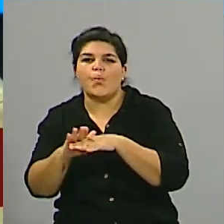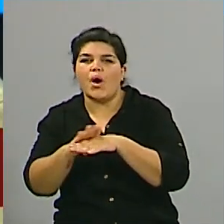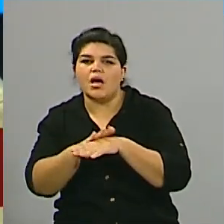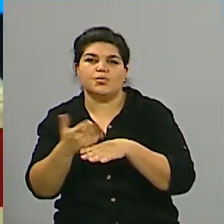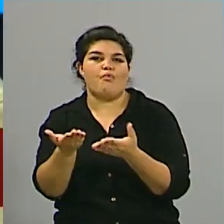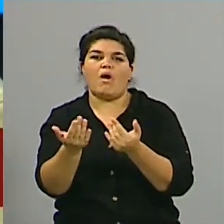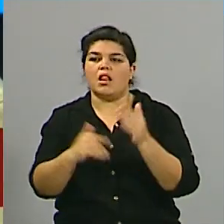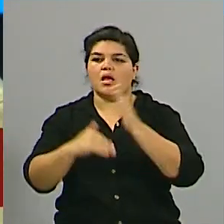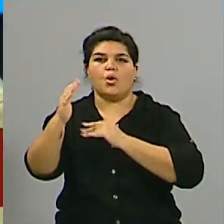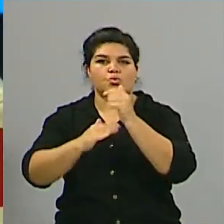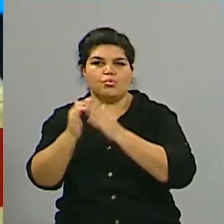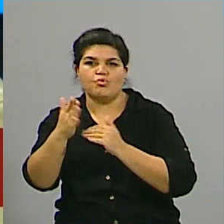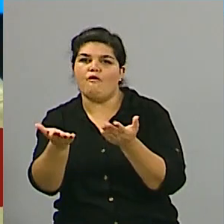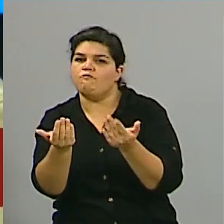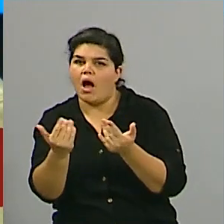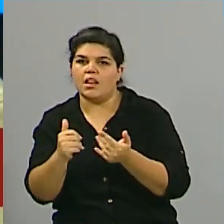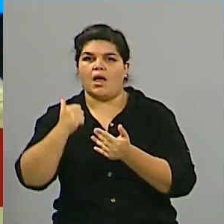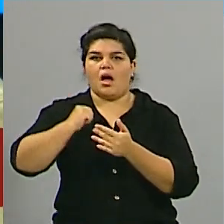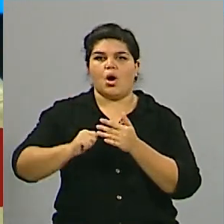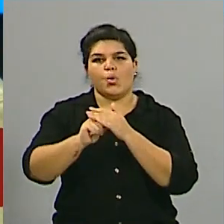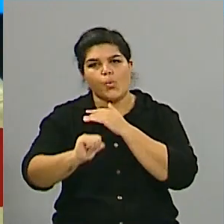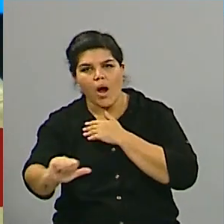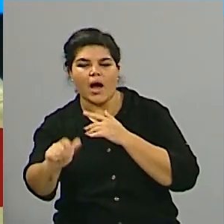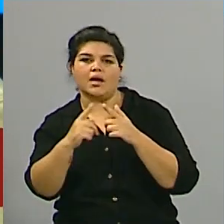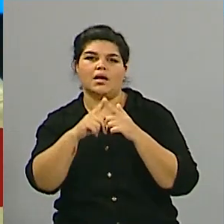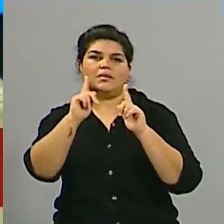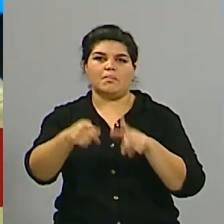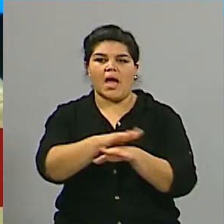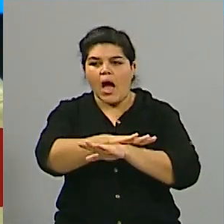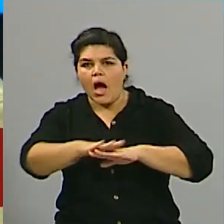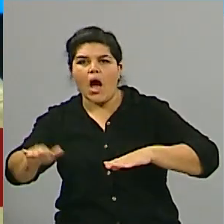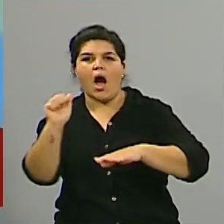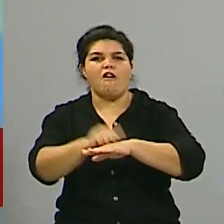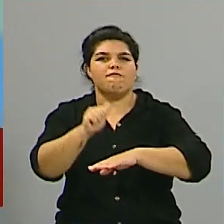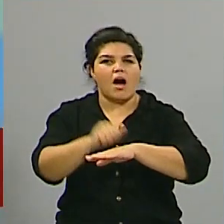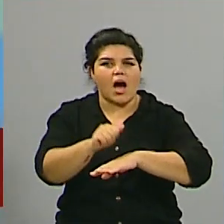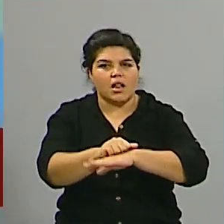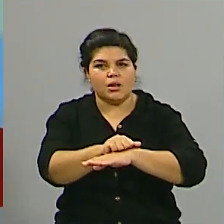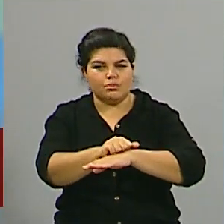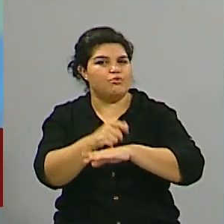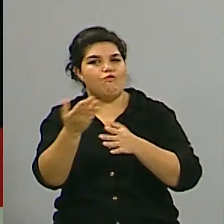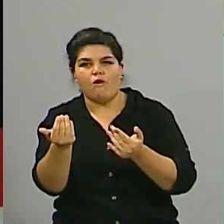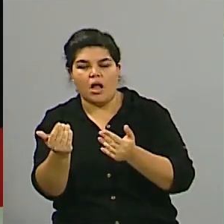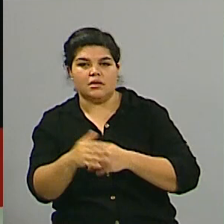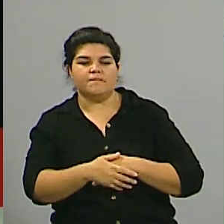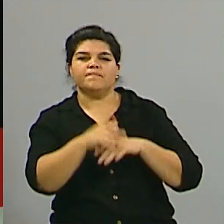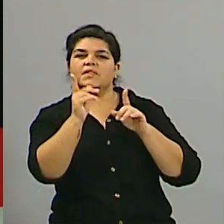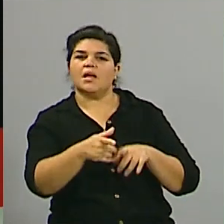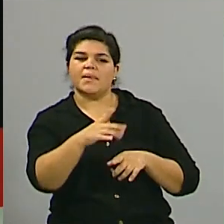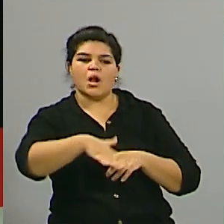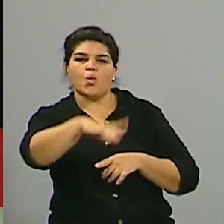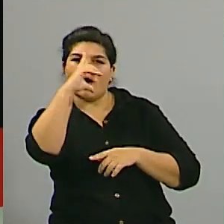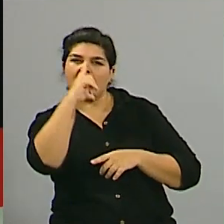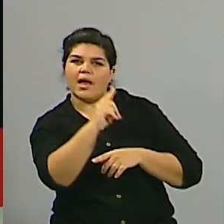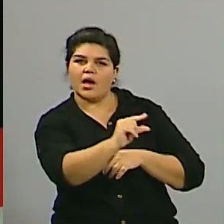Infraestructura, cloacas, asfalto. Y en las zonas un poco más alejadas, no sé, se me ocurre pensar zona del Algarrobal, ¿cuál es de pronto el reclamo